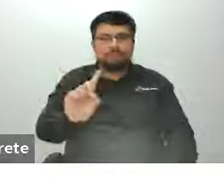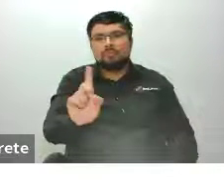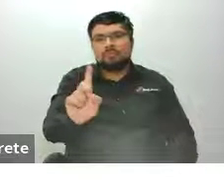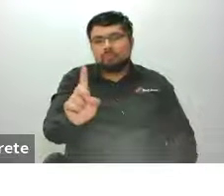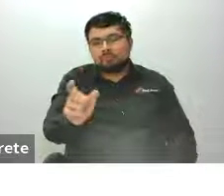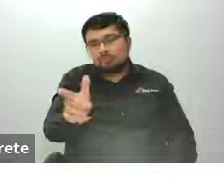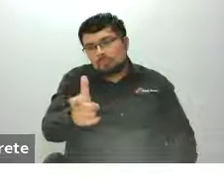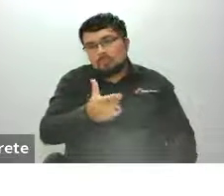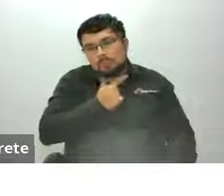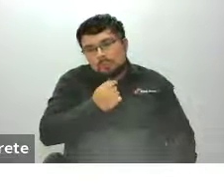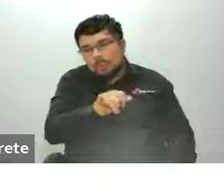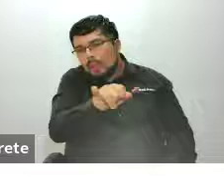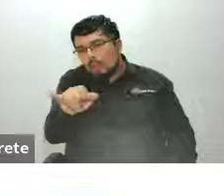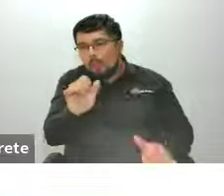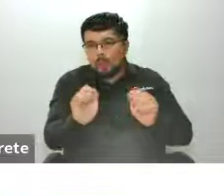podemos hablar de aquello.